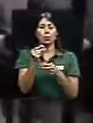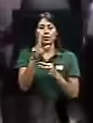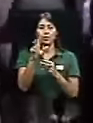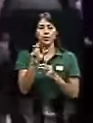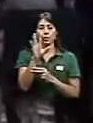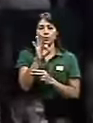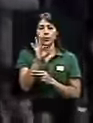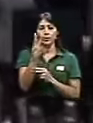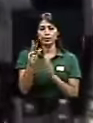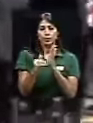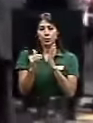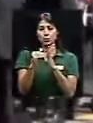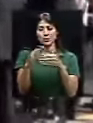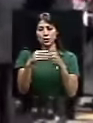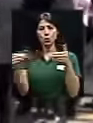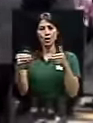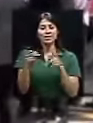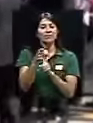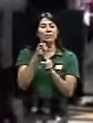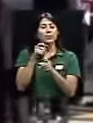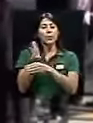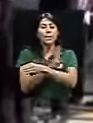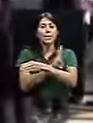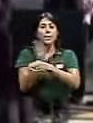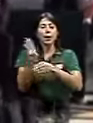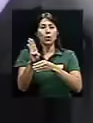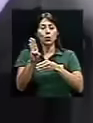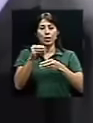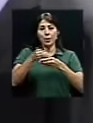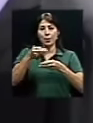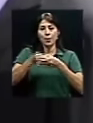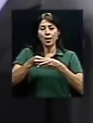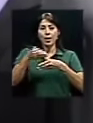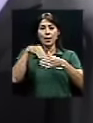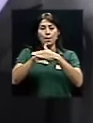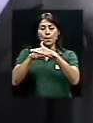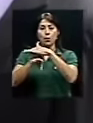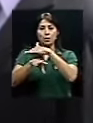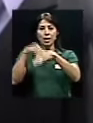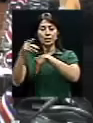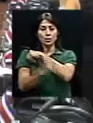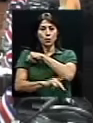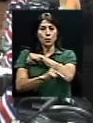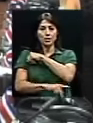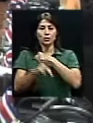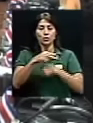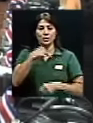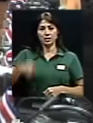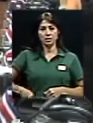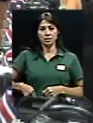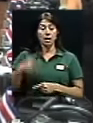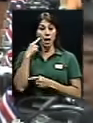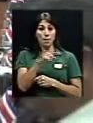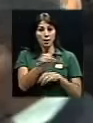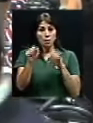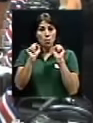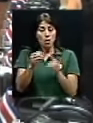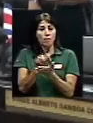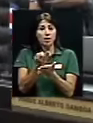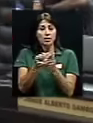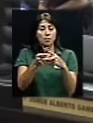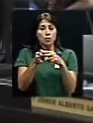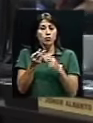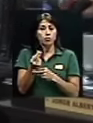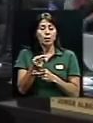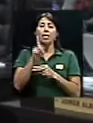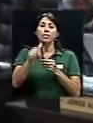de dólares provenientes del Banco de Importación y Exportación de China. Para acceder a este financiamiento se debe aprobar un proyecto